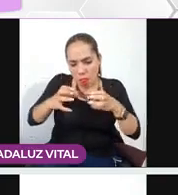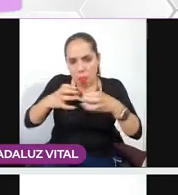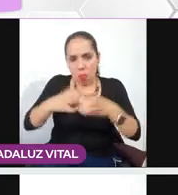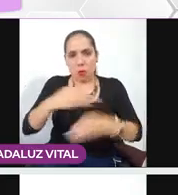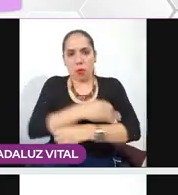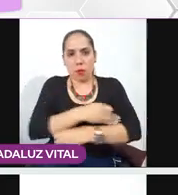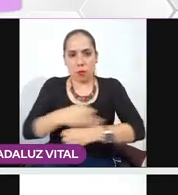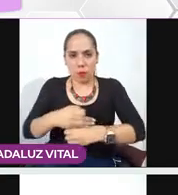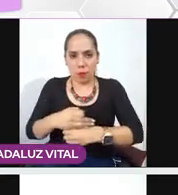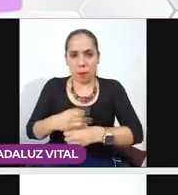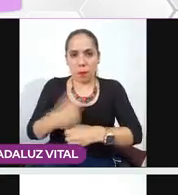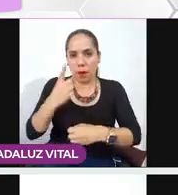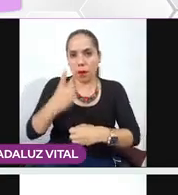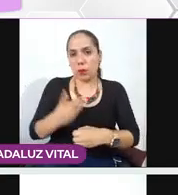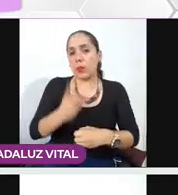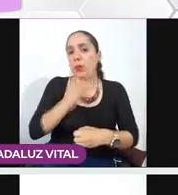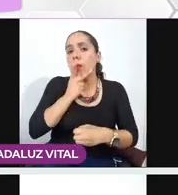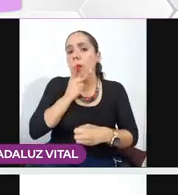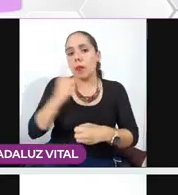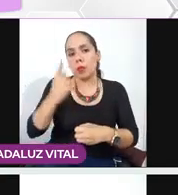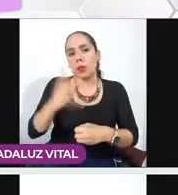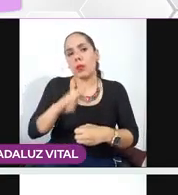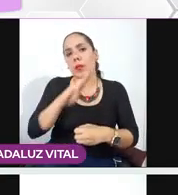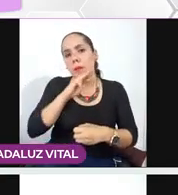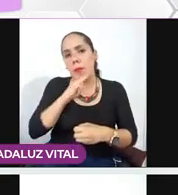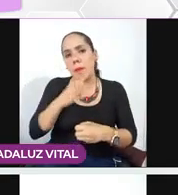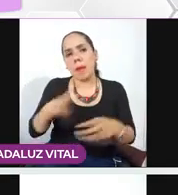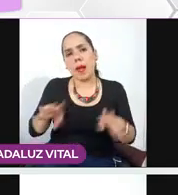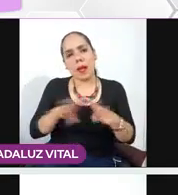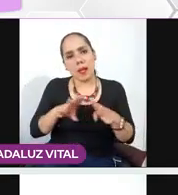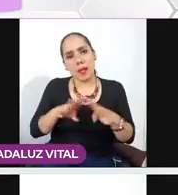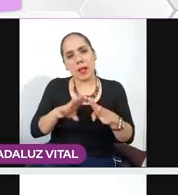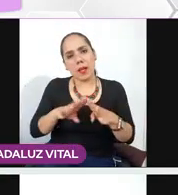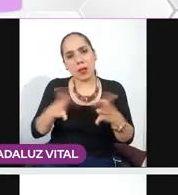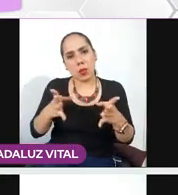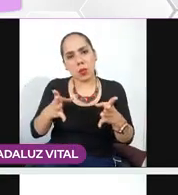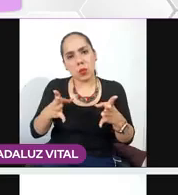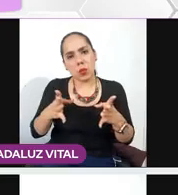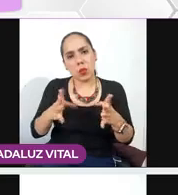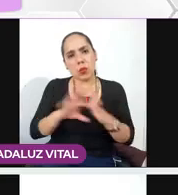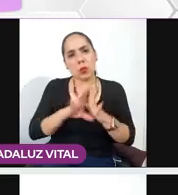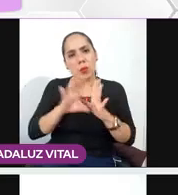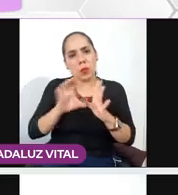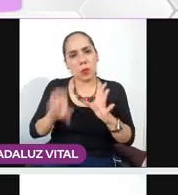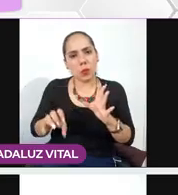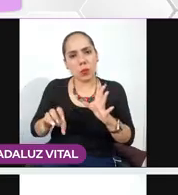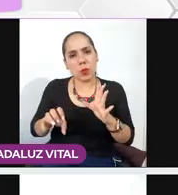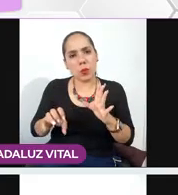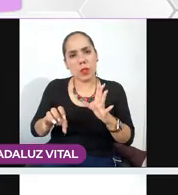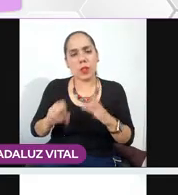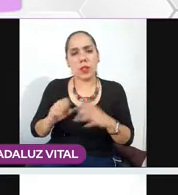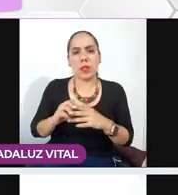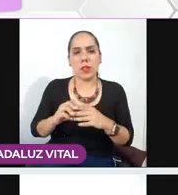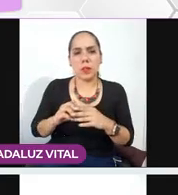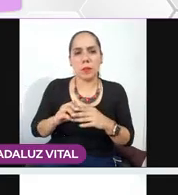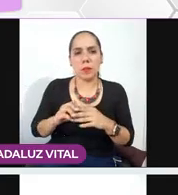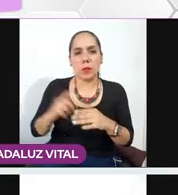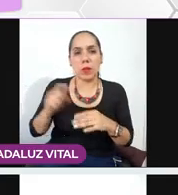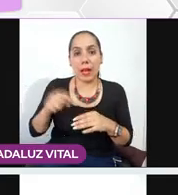el sistema, ¿no? Pues existen parejas, ¿no? Binarias. Entonces, aquí el tema